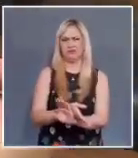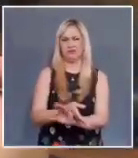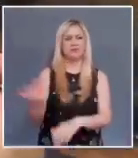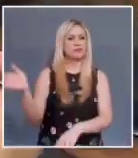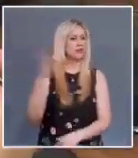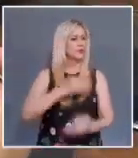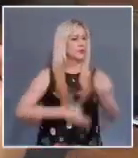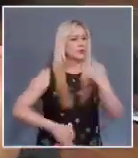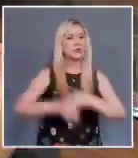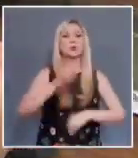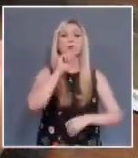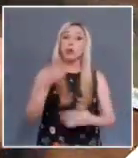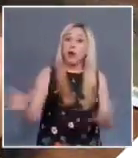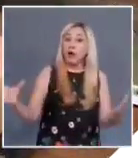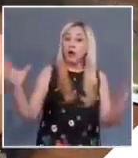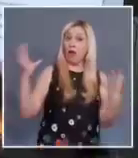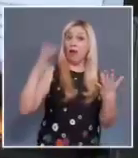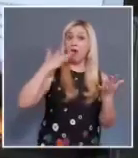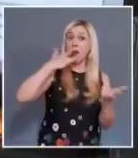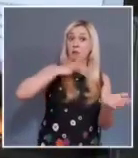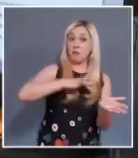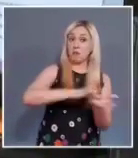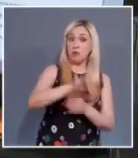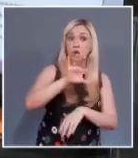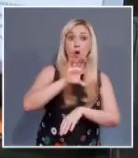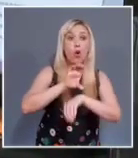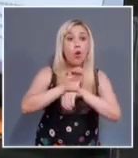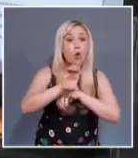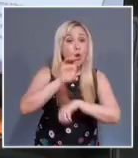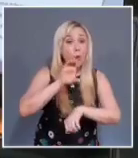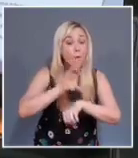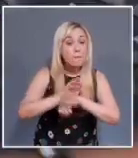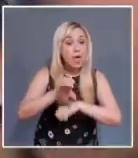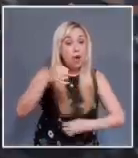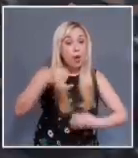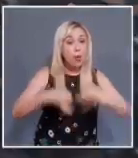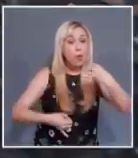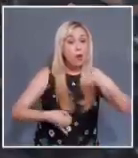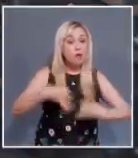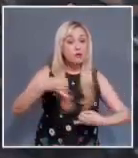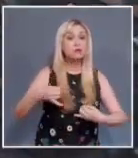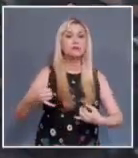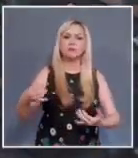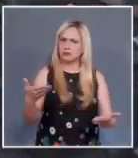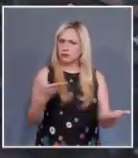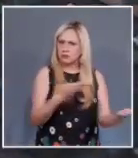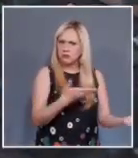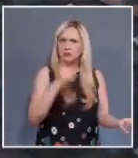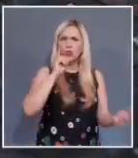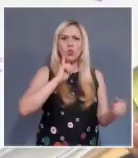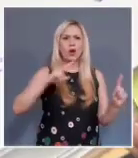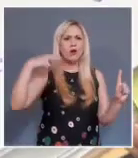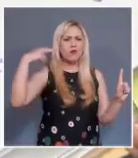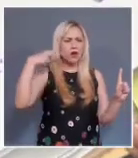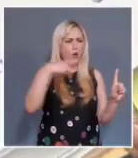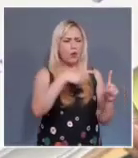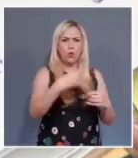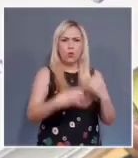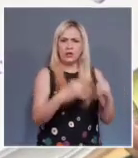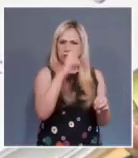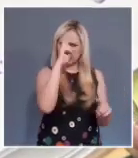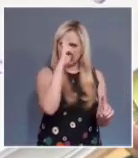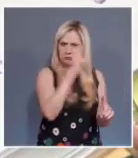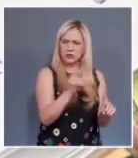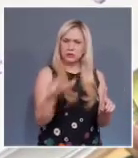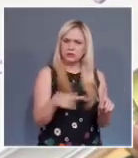misma que demandó a las autoridades mexicanas se respete a la juzgadora veracruzana en su integridad física y también